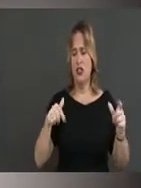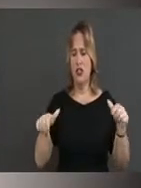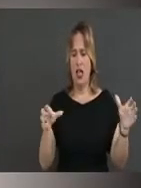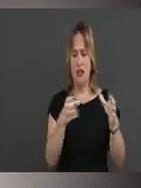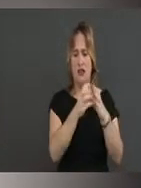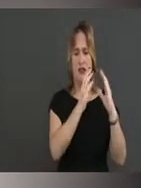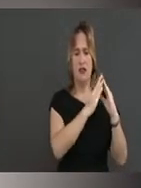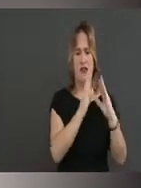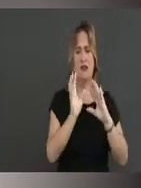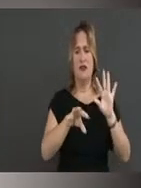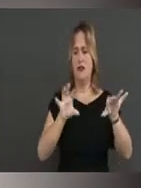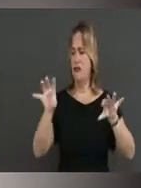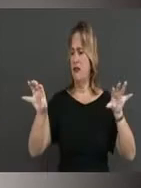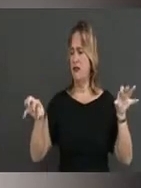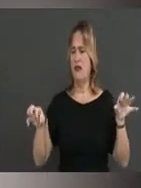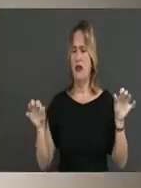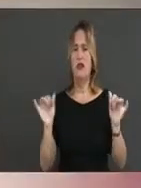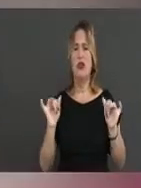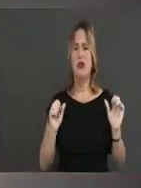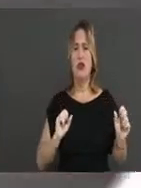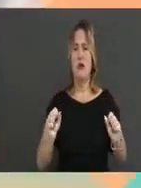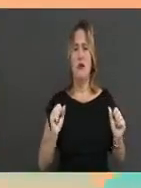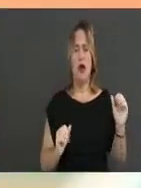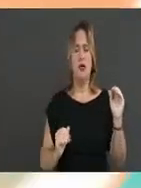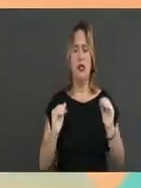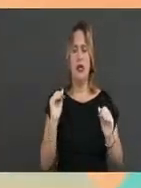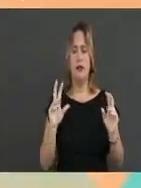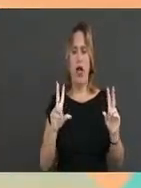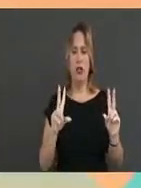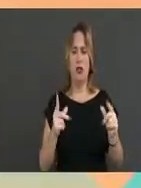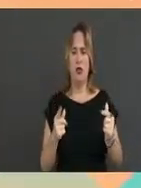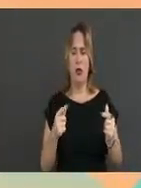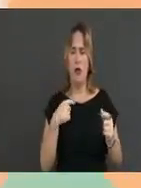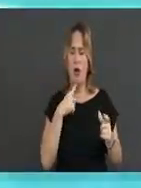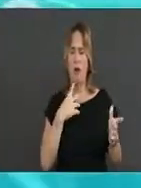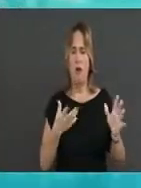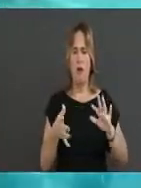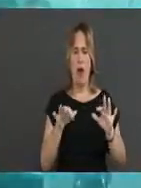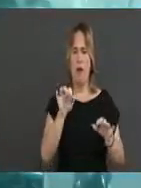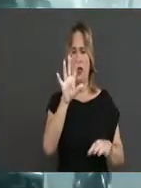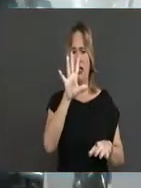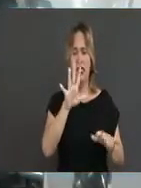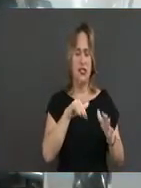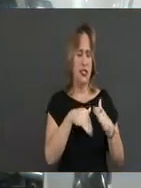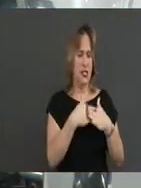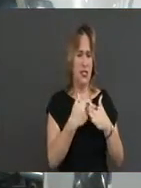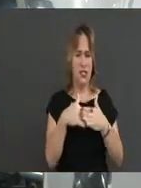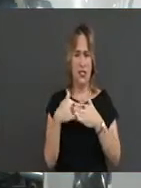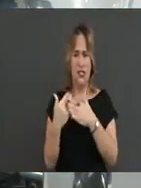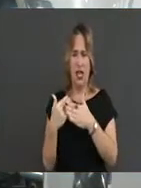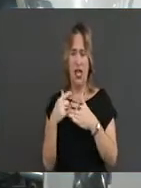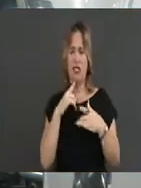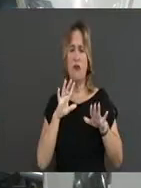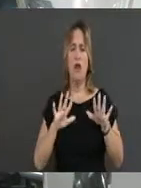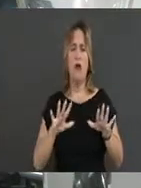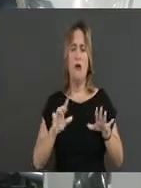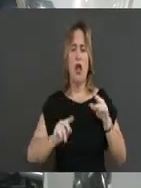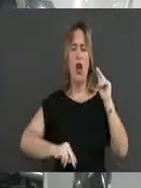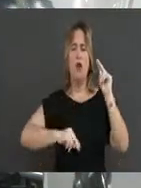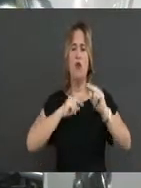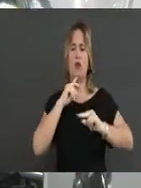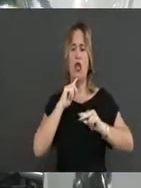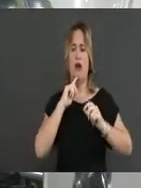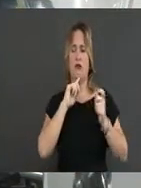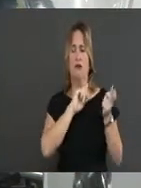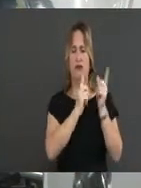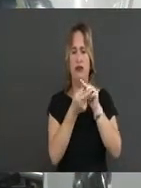hidrométricos, realmente para nosotros poder establecer nuevamente que oscilen en los ciclos establecidos, tenemos que esperar una tercera vuelta,